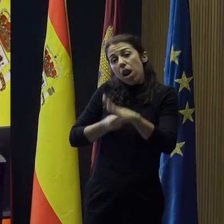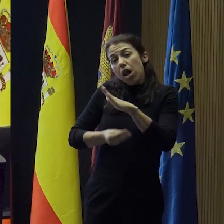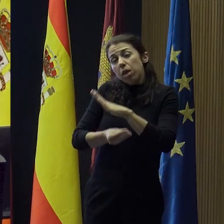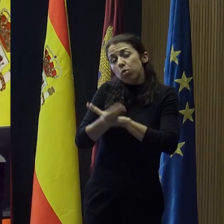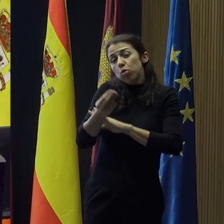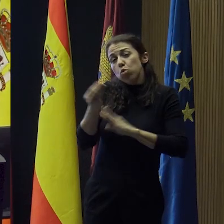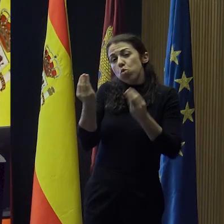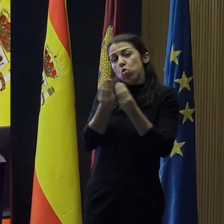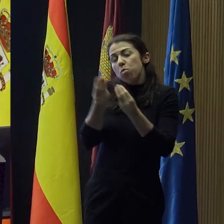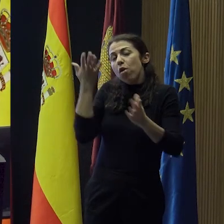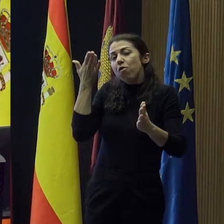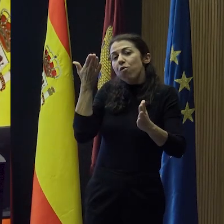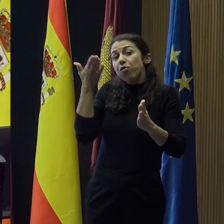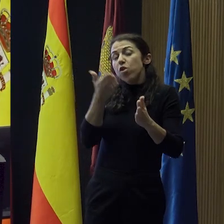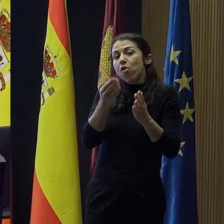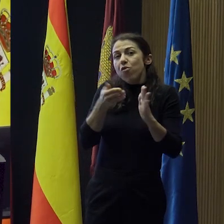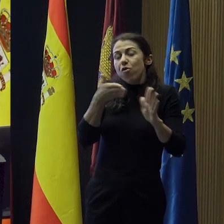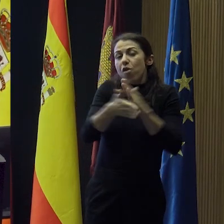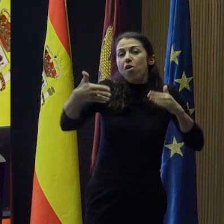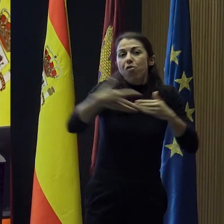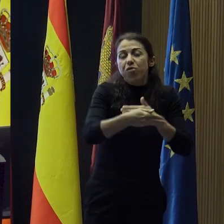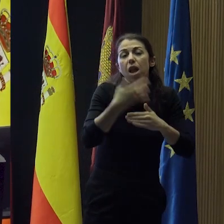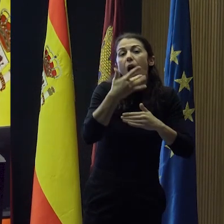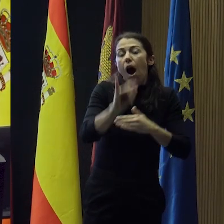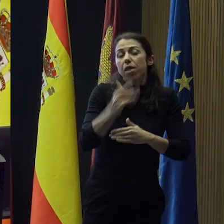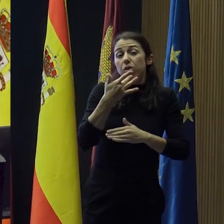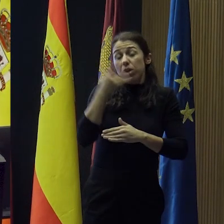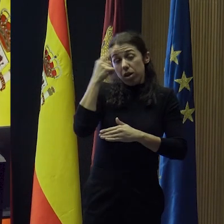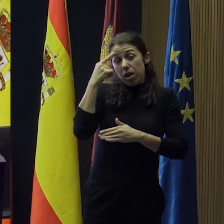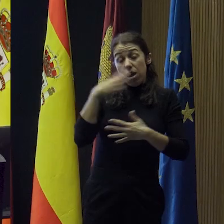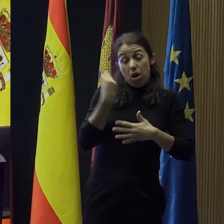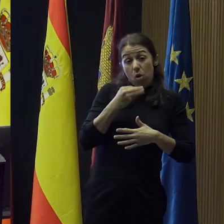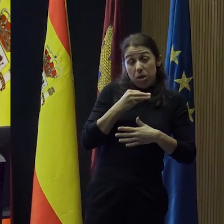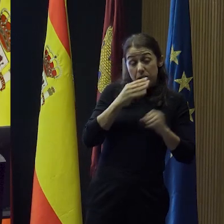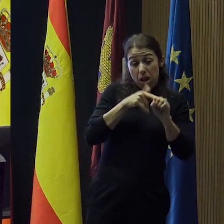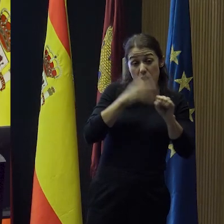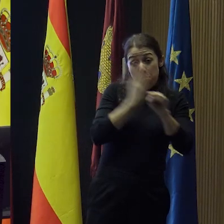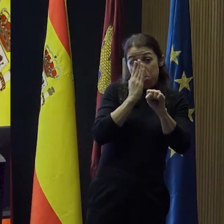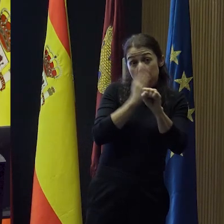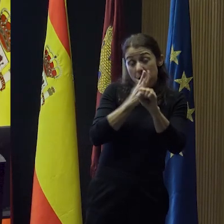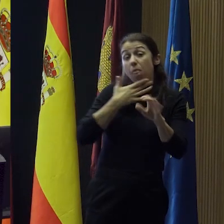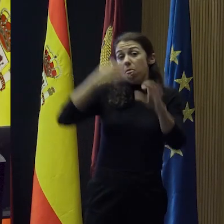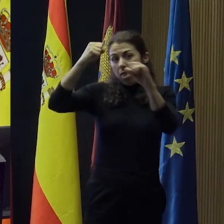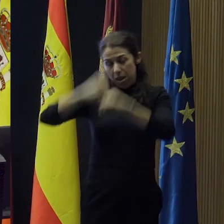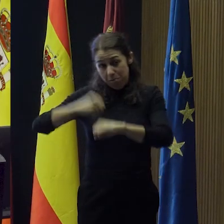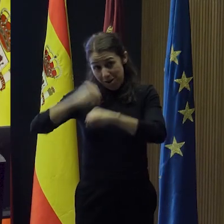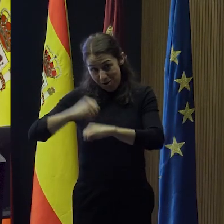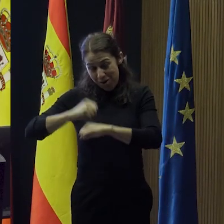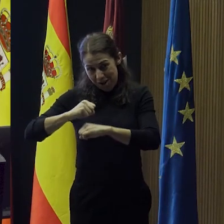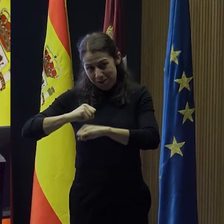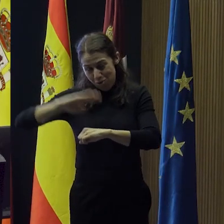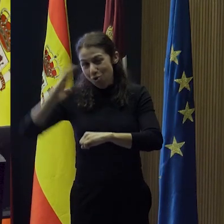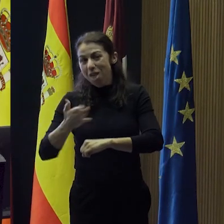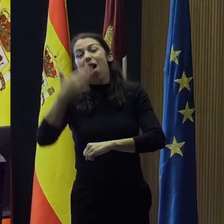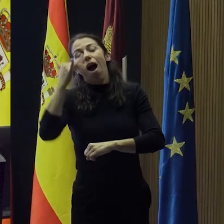de neuronas, ¿vale? Entonces, todo el daño que le hagamos a nuestro cerebro de jóvenes tiene sus consecuencias de mayores. Entonces, esto es algo que realmente,